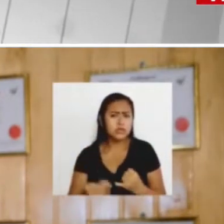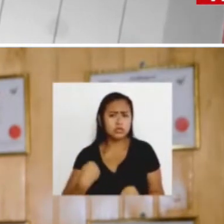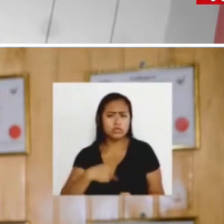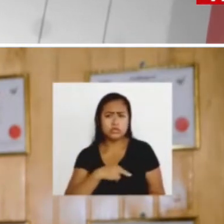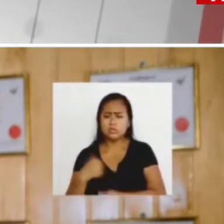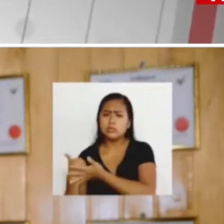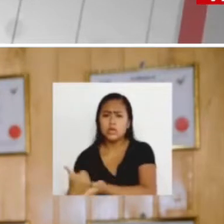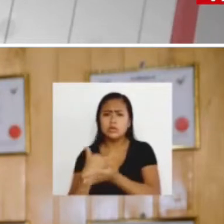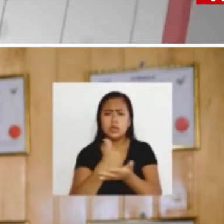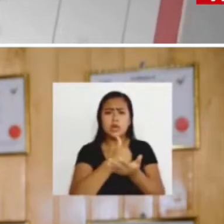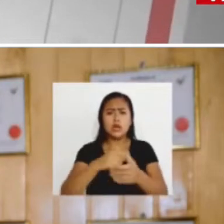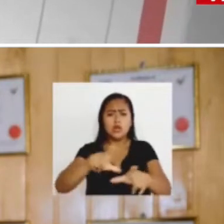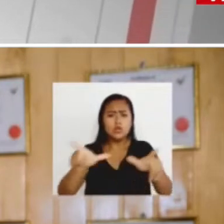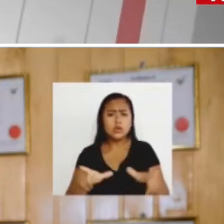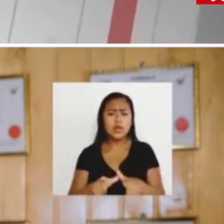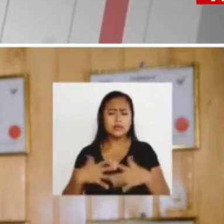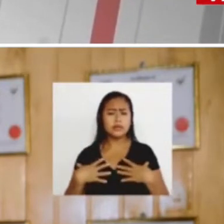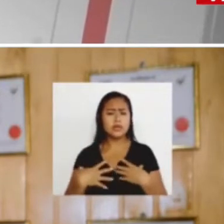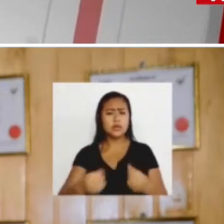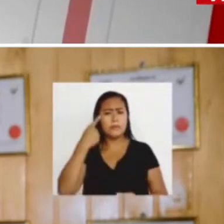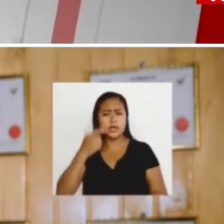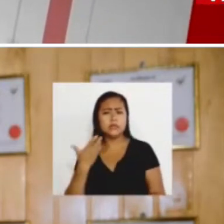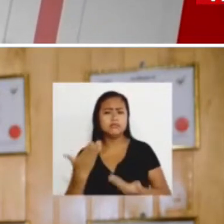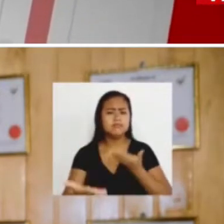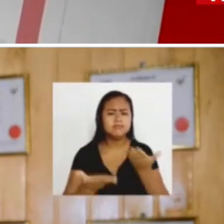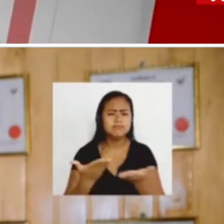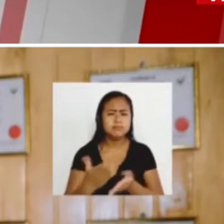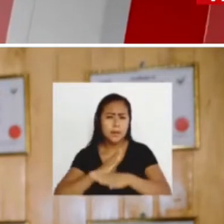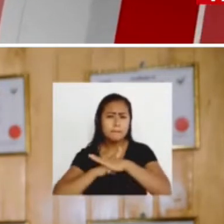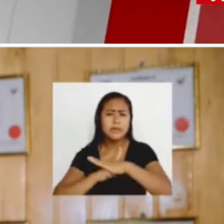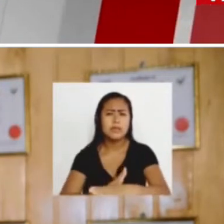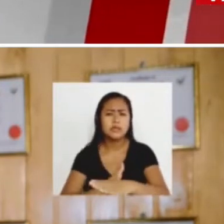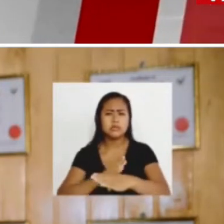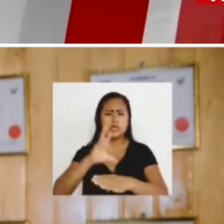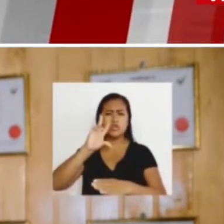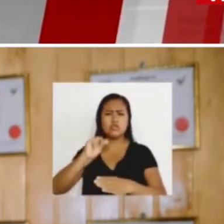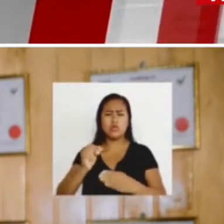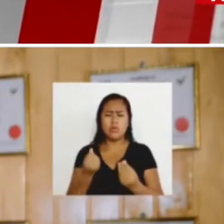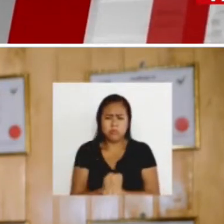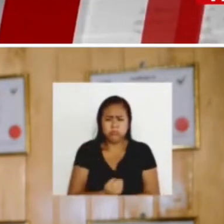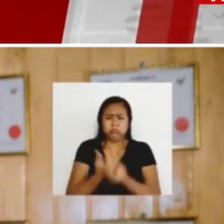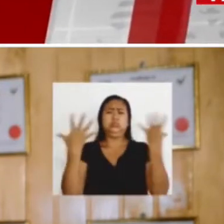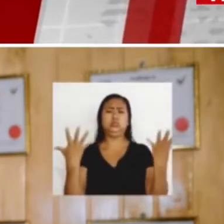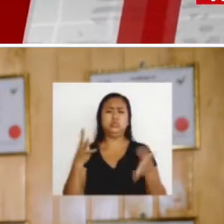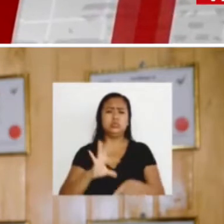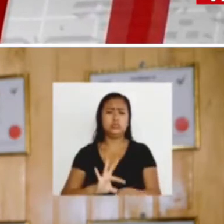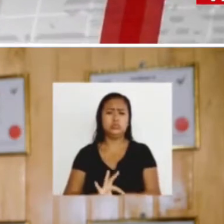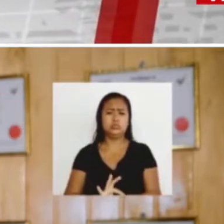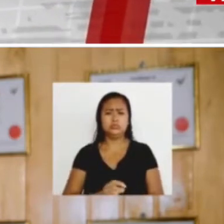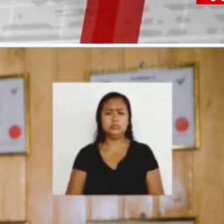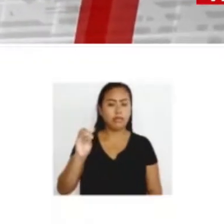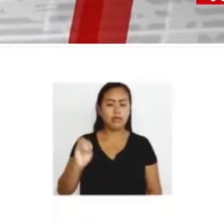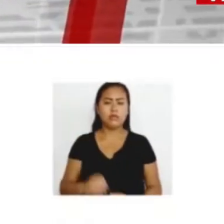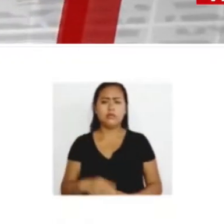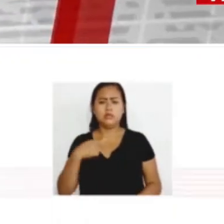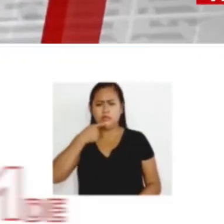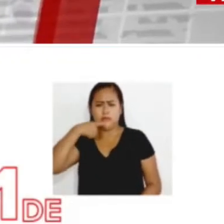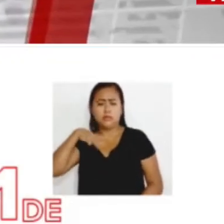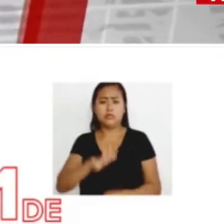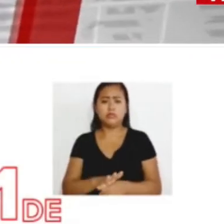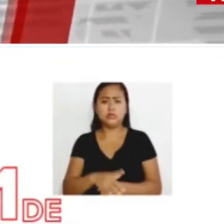Pero he visto acá, no veo el nombre suyo en una posible en un